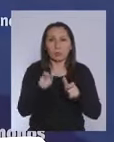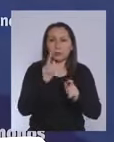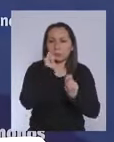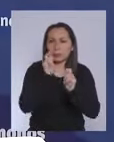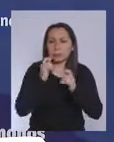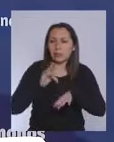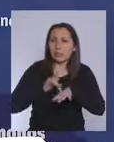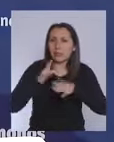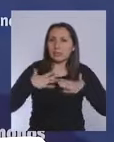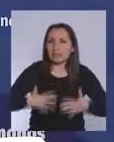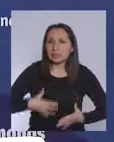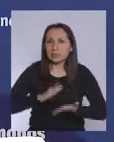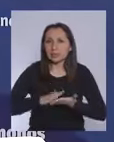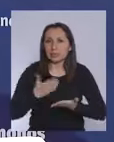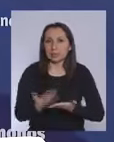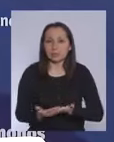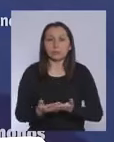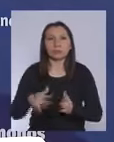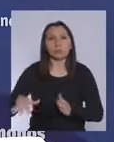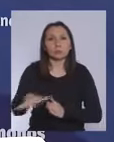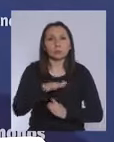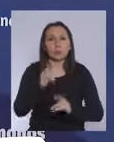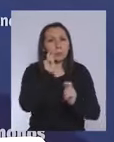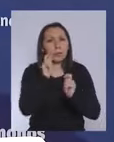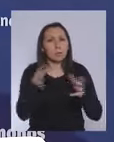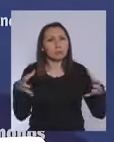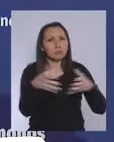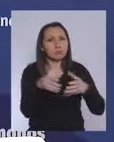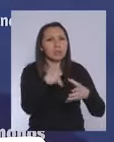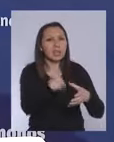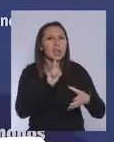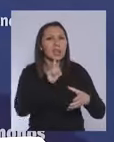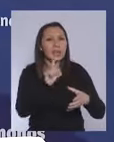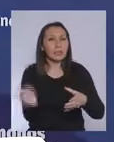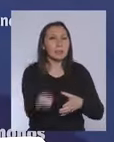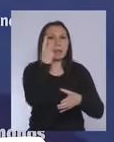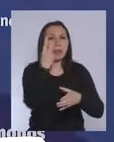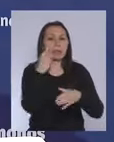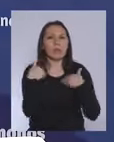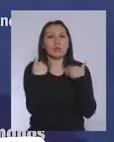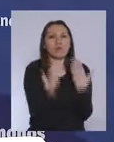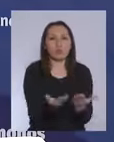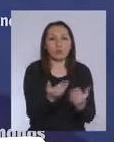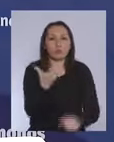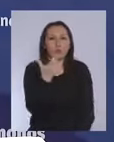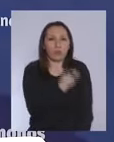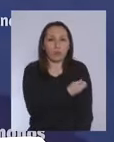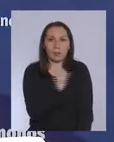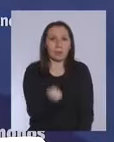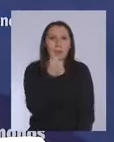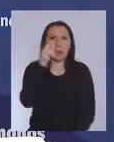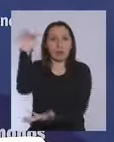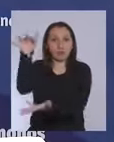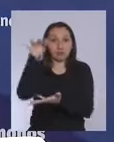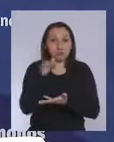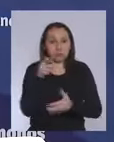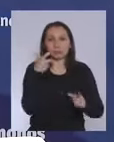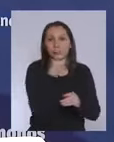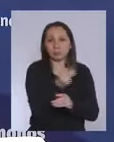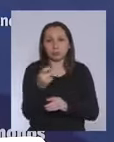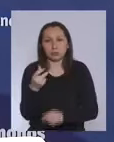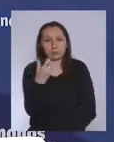riesgo la población de riesgo será la primera a ser vacunada en la primera instancia se vacunarán